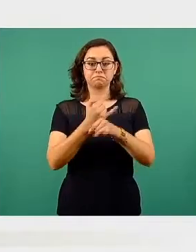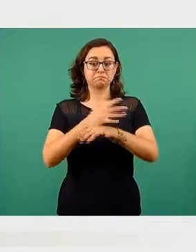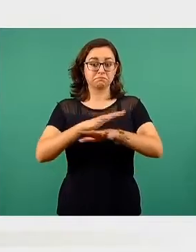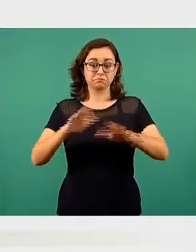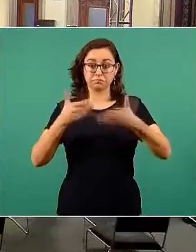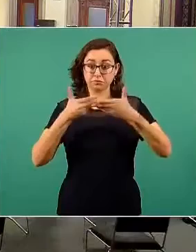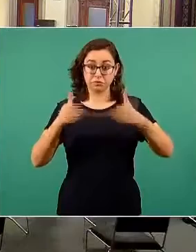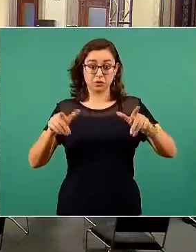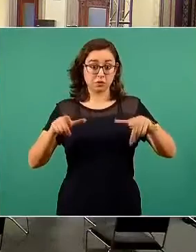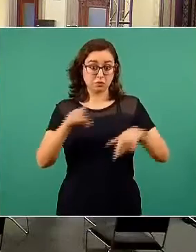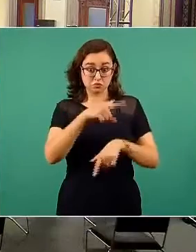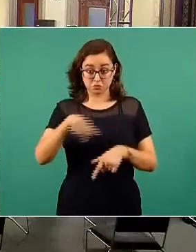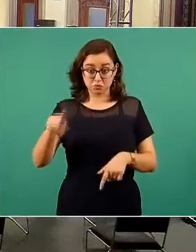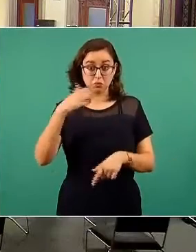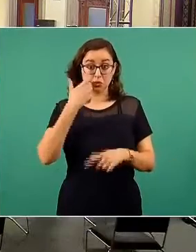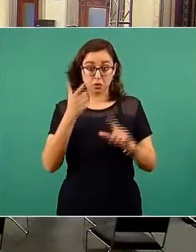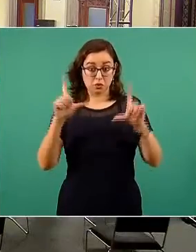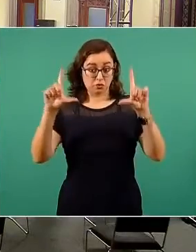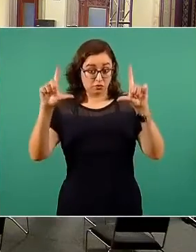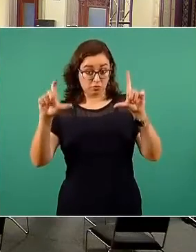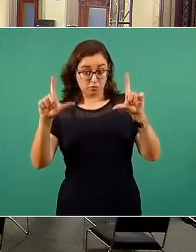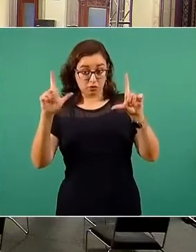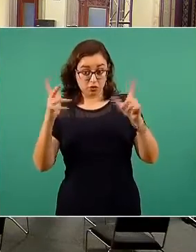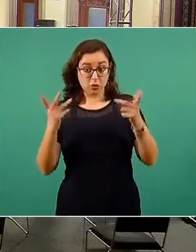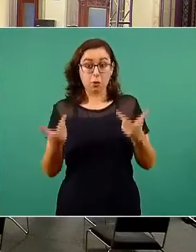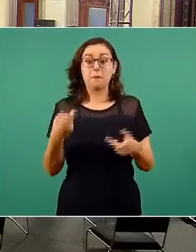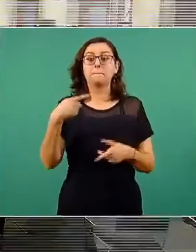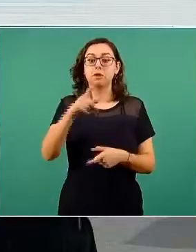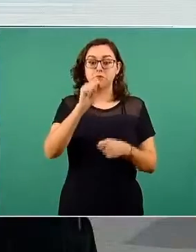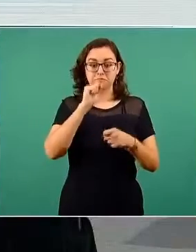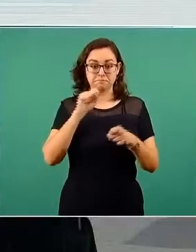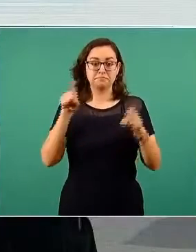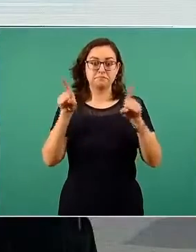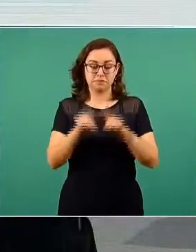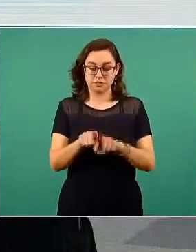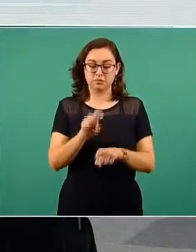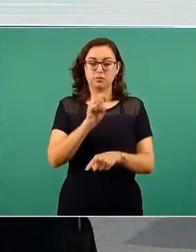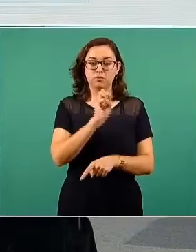si gustan tomarle una fotografía, adelante, pero la ponemos en el portal